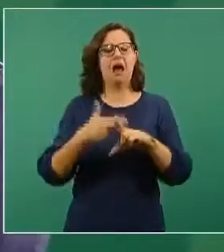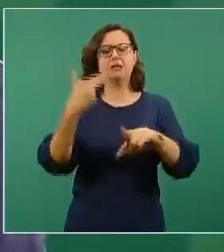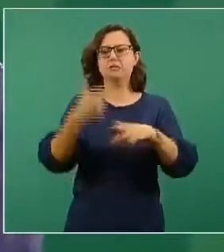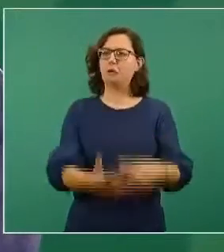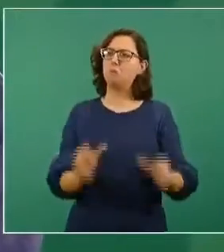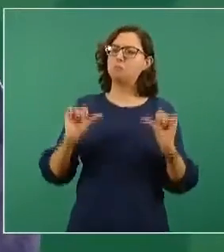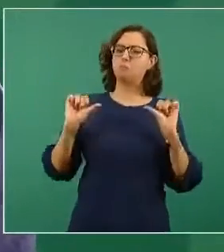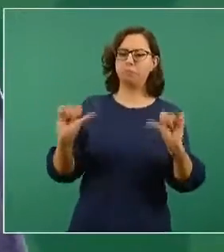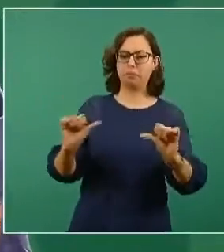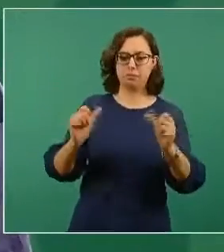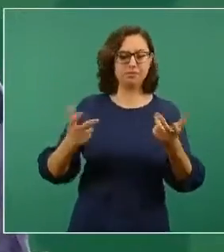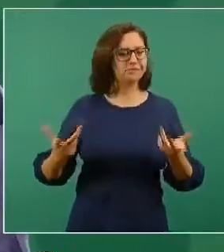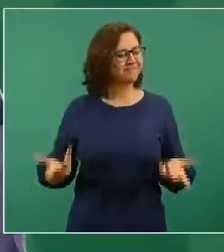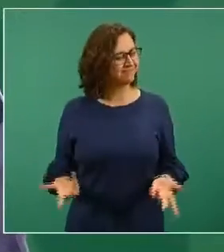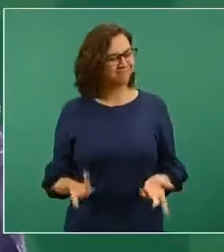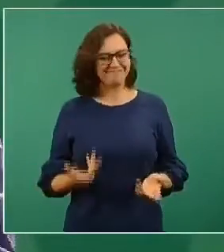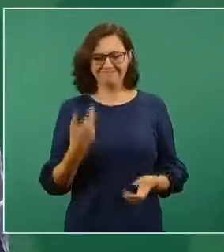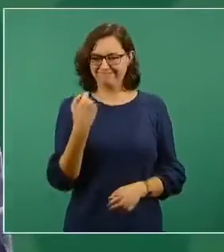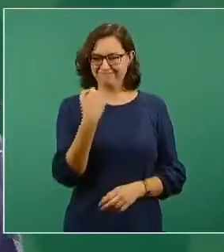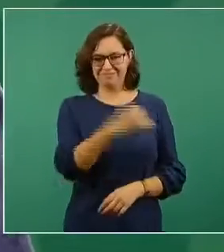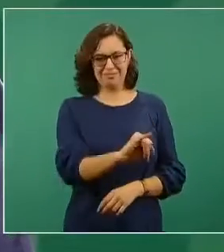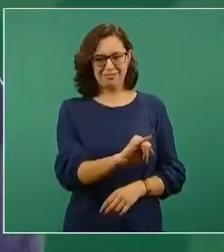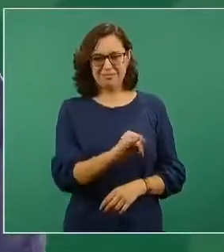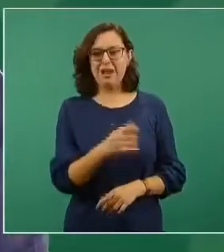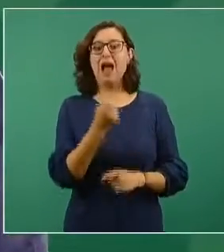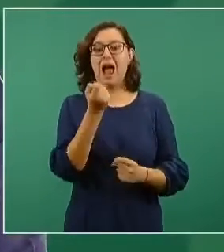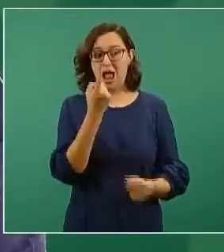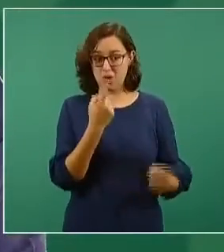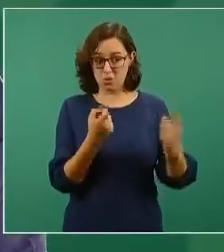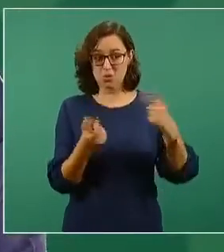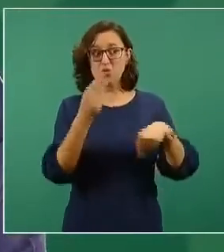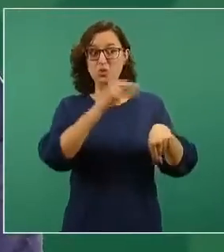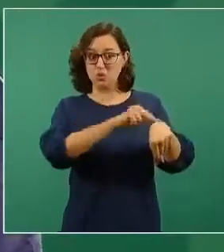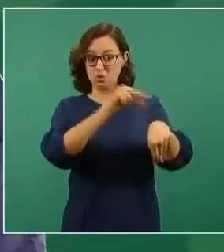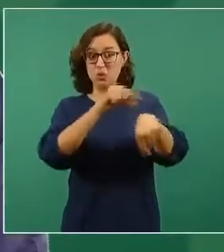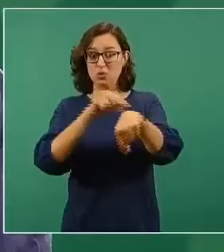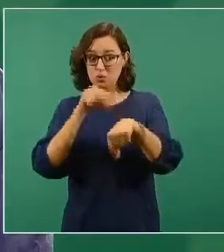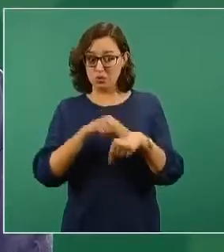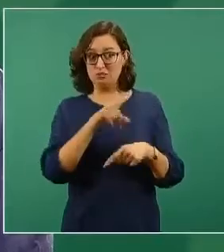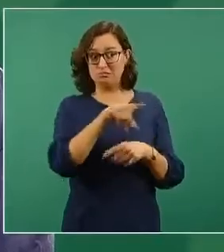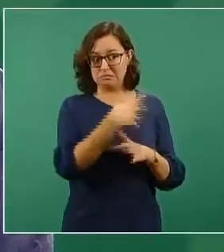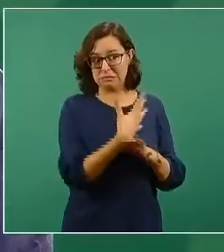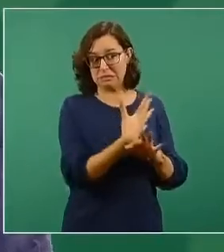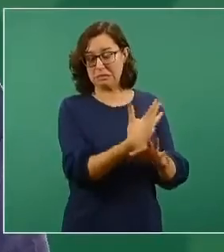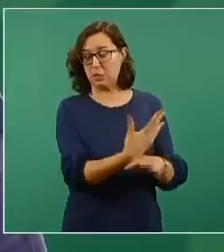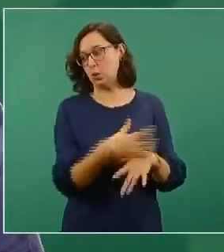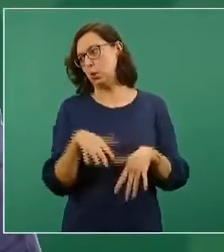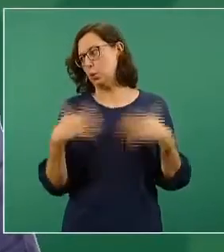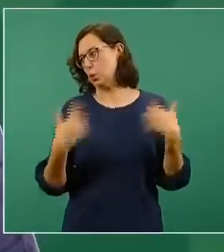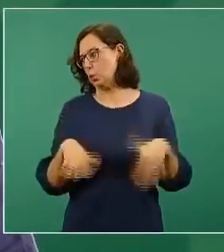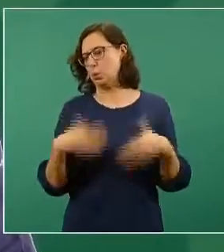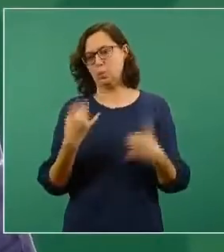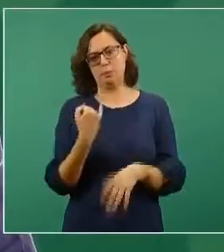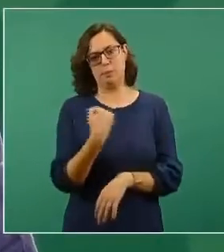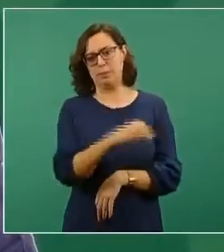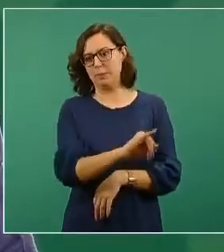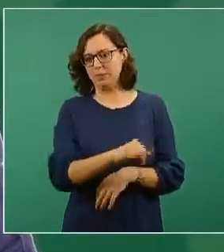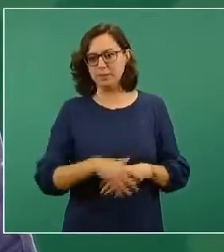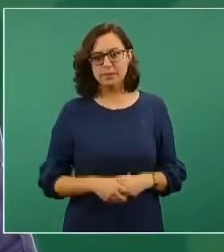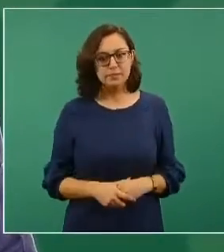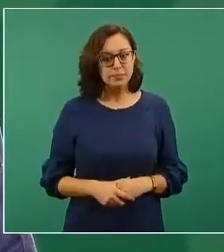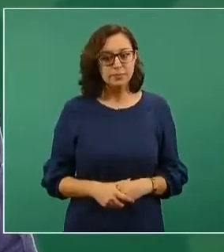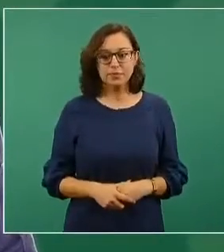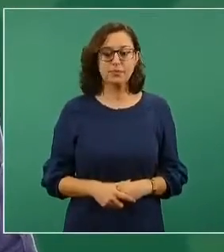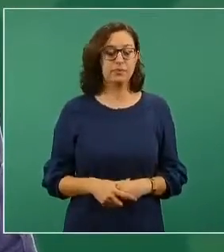Esto es absurdo también, lo hemos oído incluso de colegas médicas que invocan ese planteamiento. No, jamás